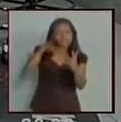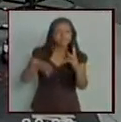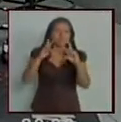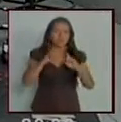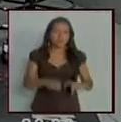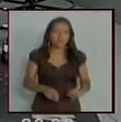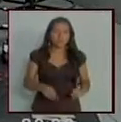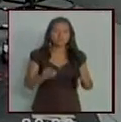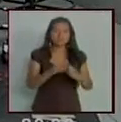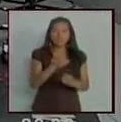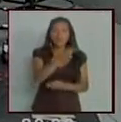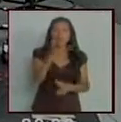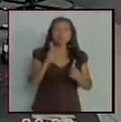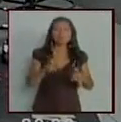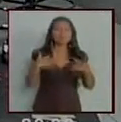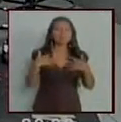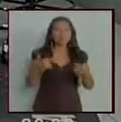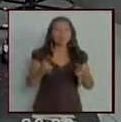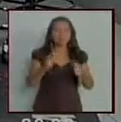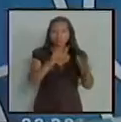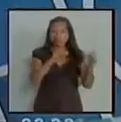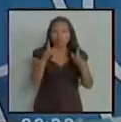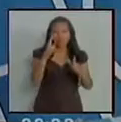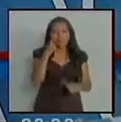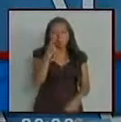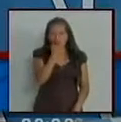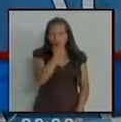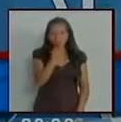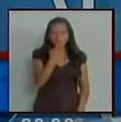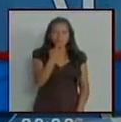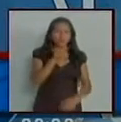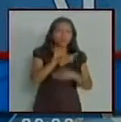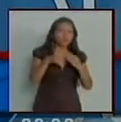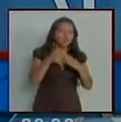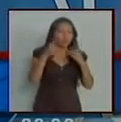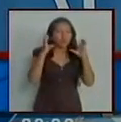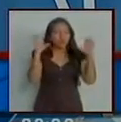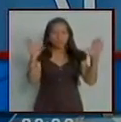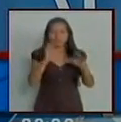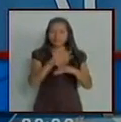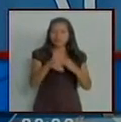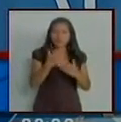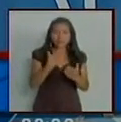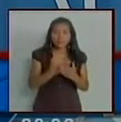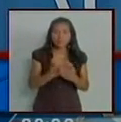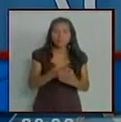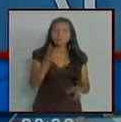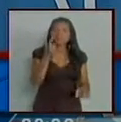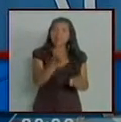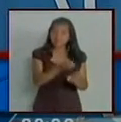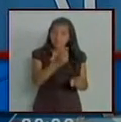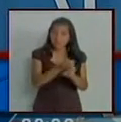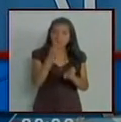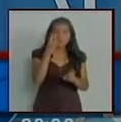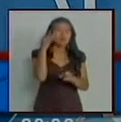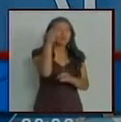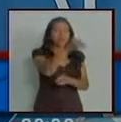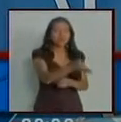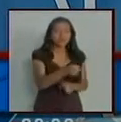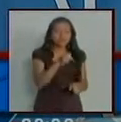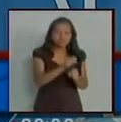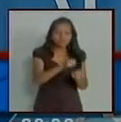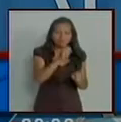las personas que tienen todos los sentidos bien puestos, les es muy difícil encontrar las oportunidades como para poder proyectar su futuro,